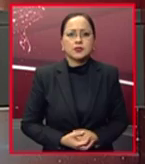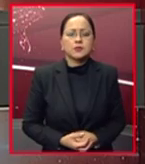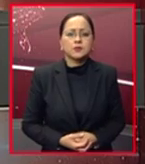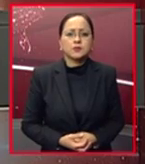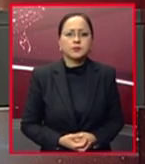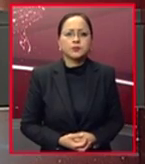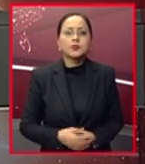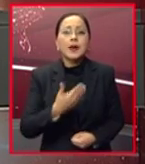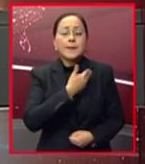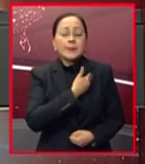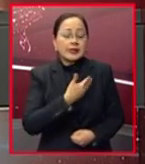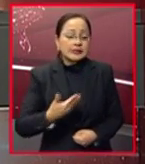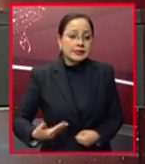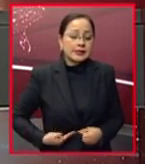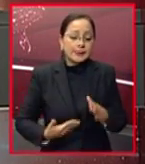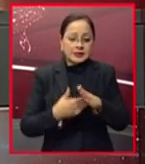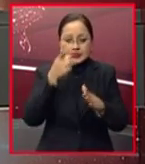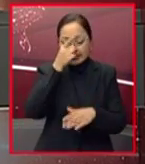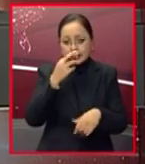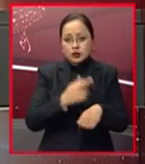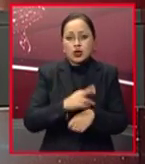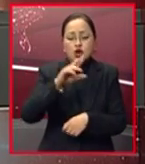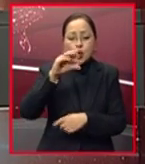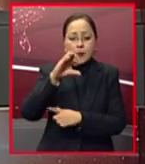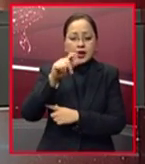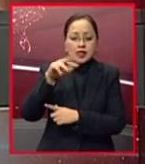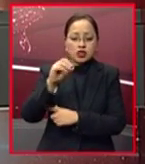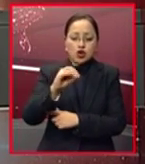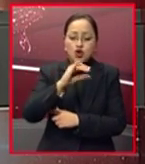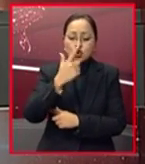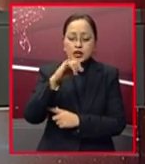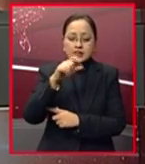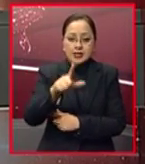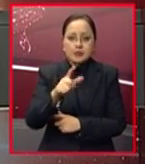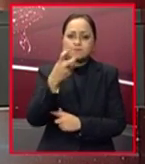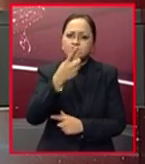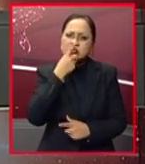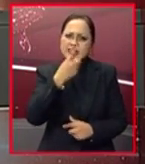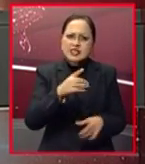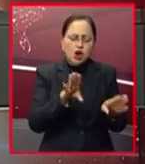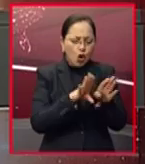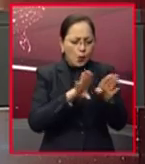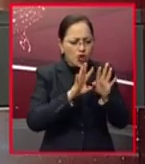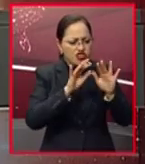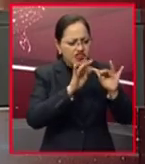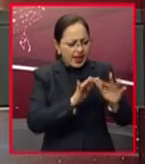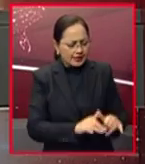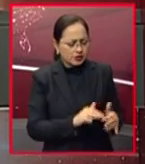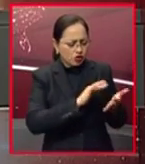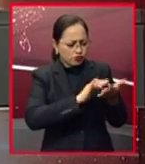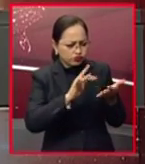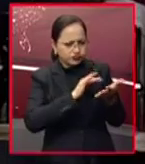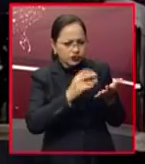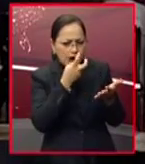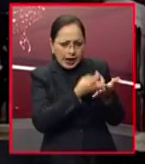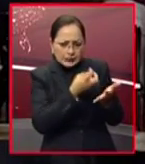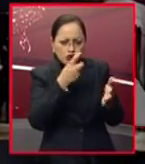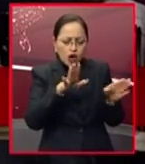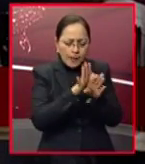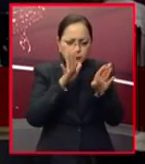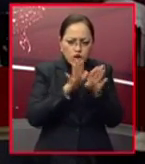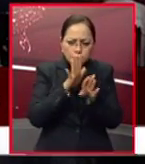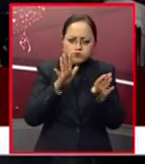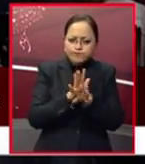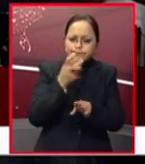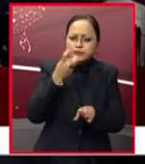El presidente de la mesa directiva del Senado, Roberto Gil Suart, reflexionó sobre los usos del texto constitucional y sus diversos cambios a lo largo de la historia.